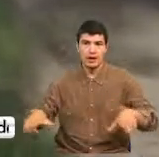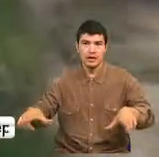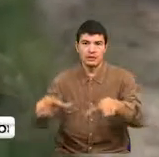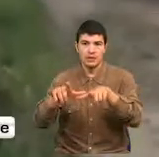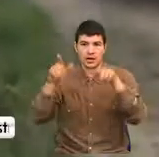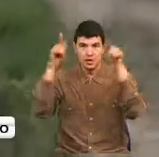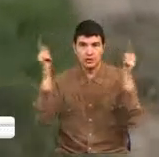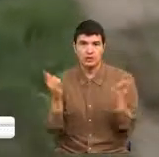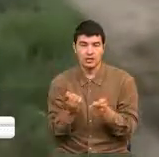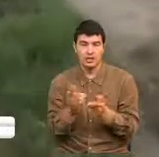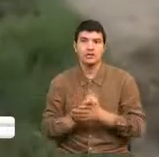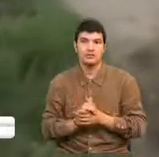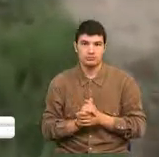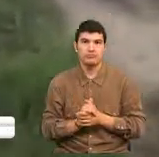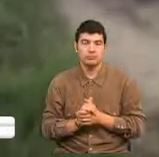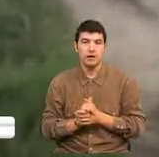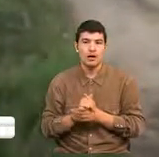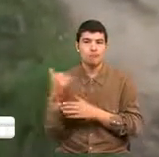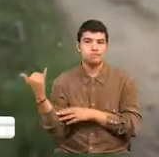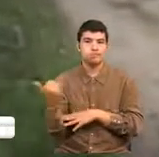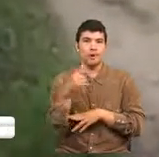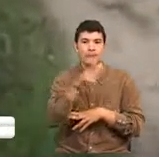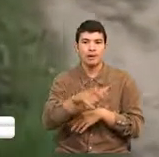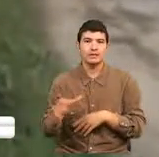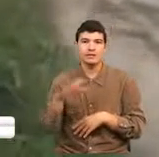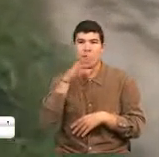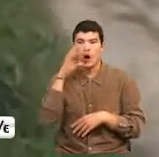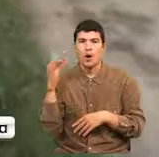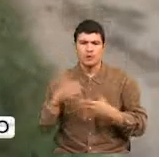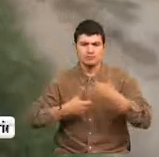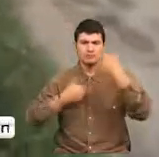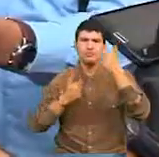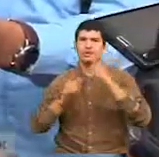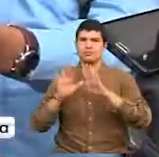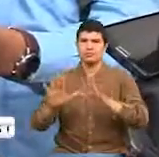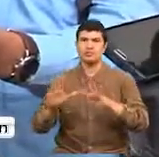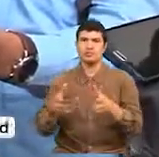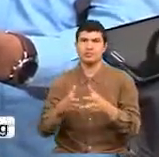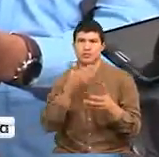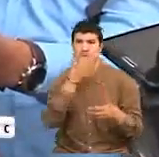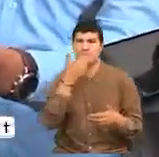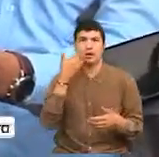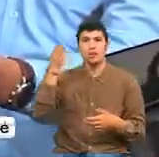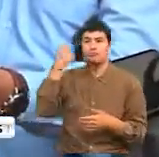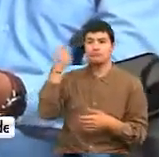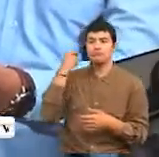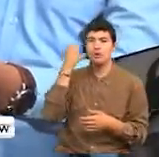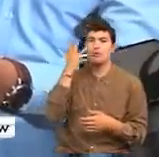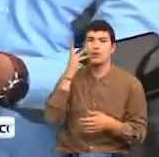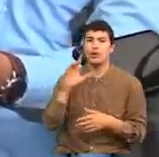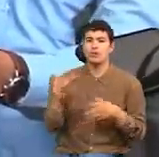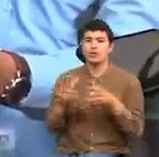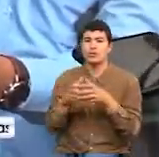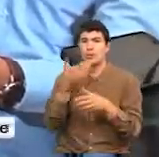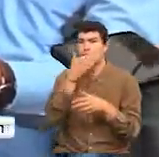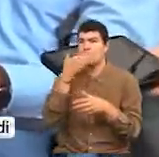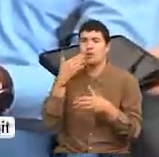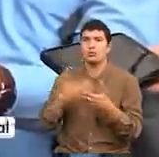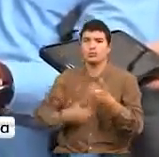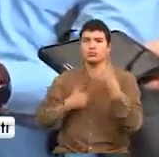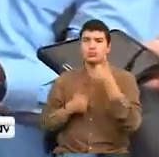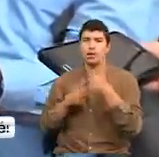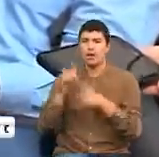concentración. Al parecer, la presencia de hombres armados sería la razón de esa detención. Hace pocos días salió ese grupo armado